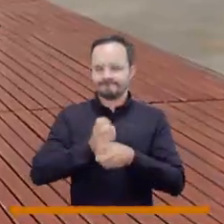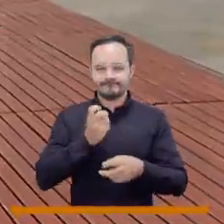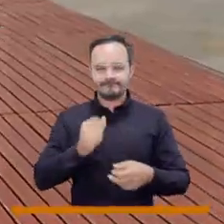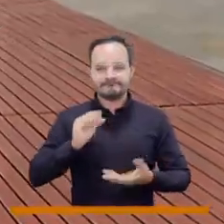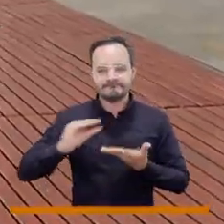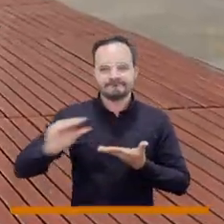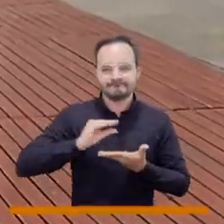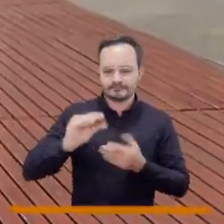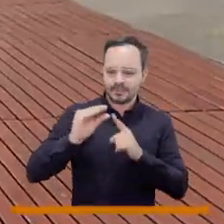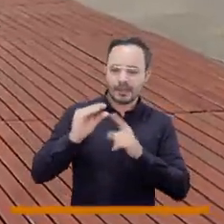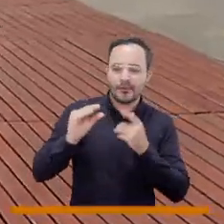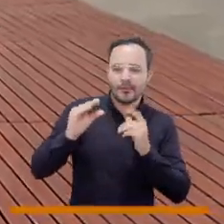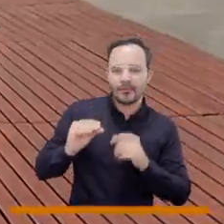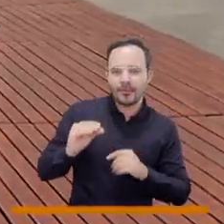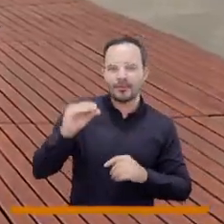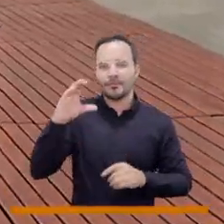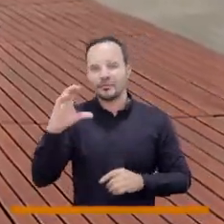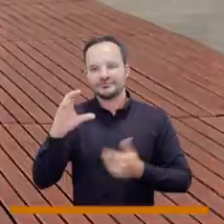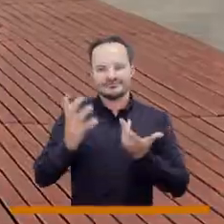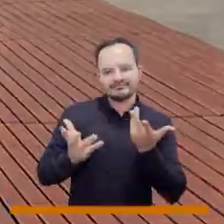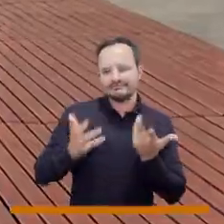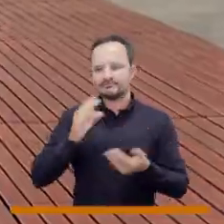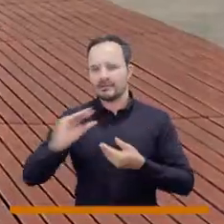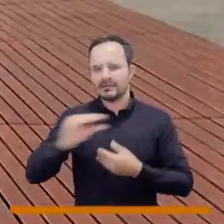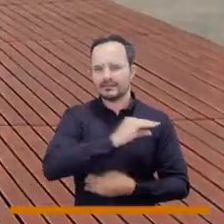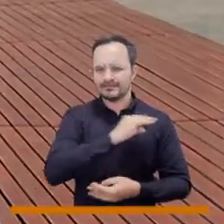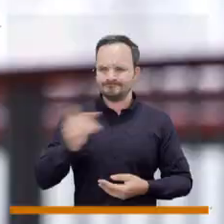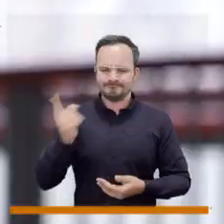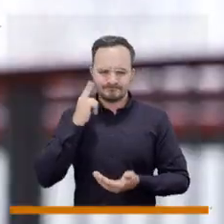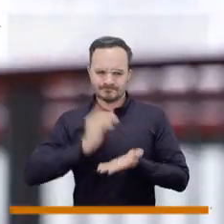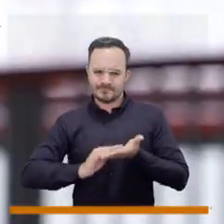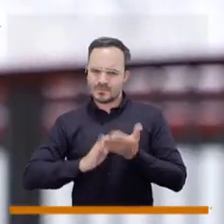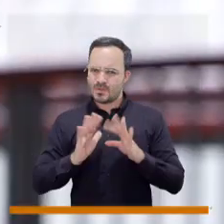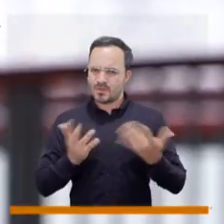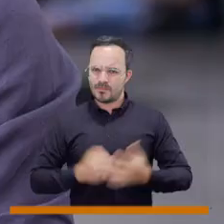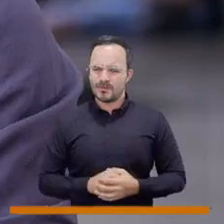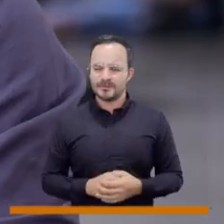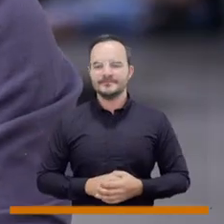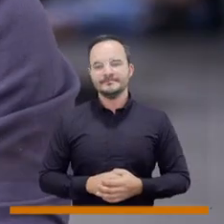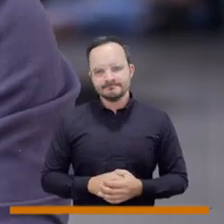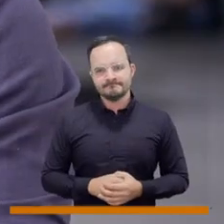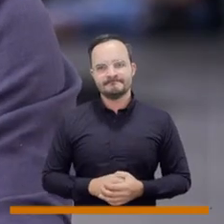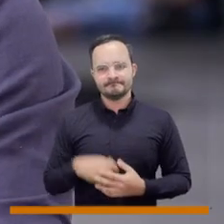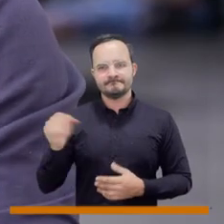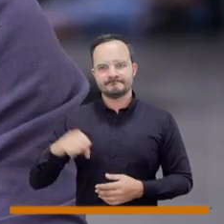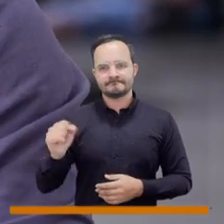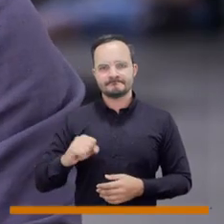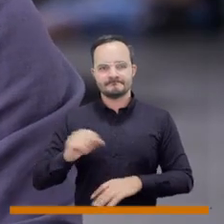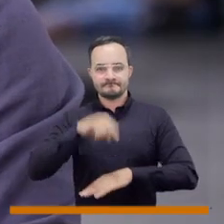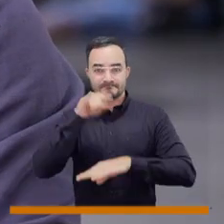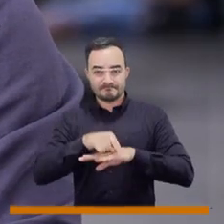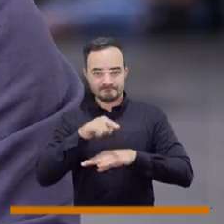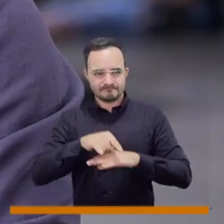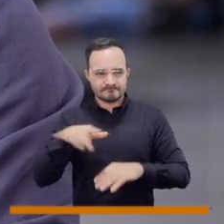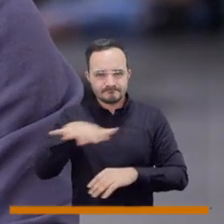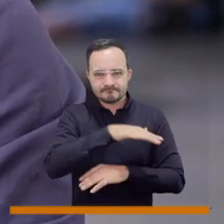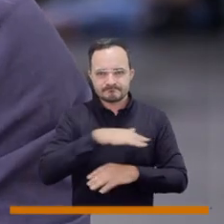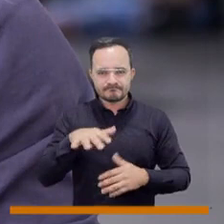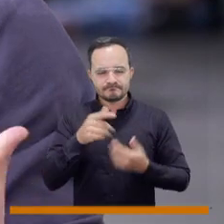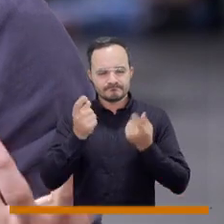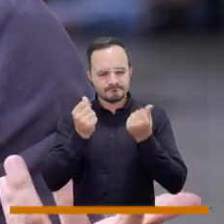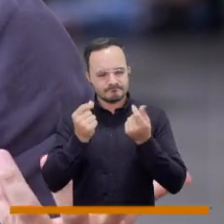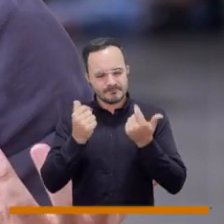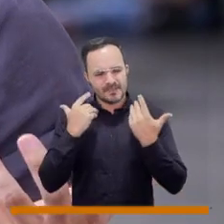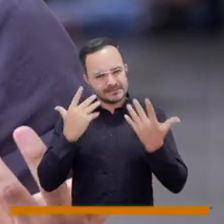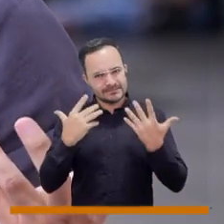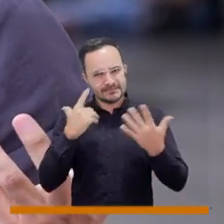realmente puedan atender necesidades reales de forma contundente? Sí, realmente en el debate de control político hicimos